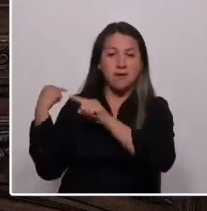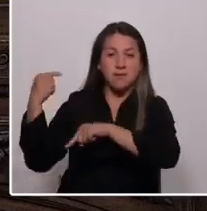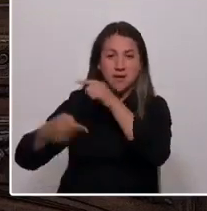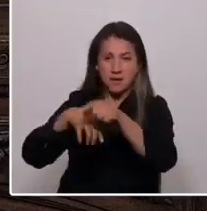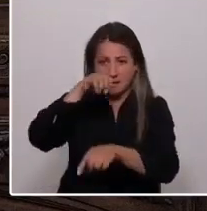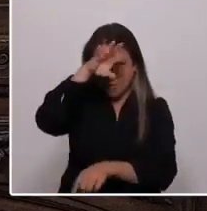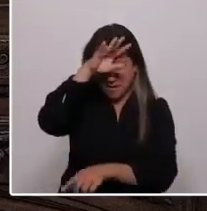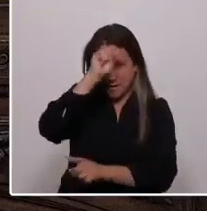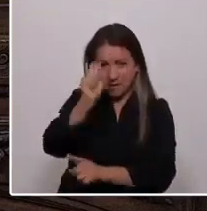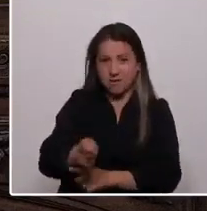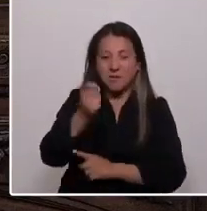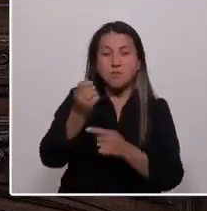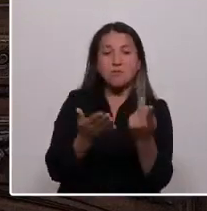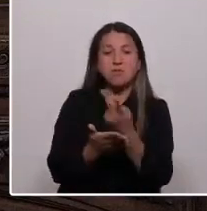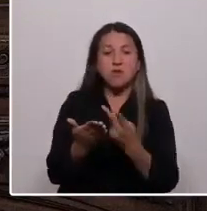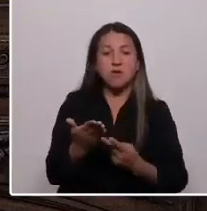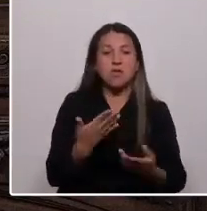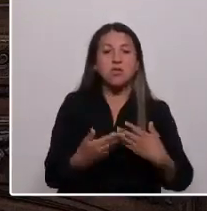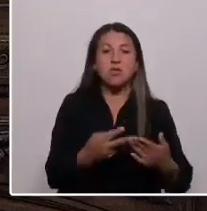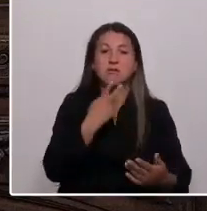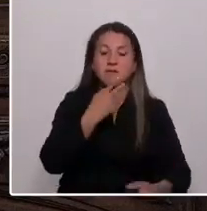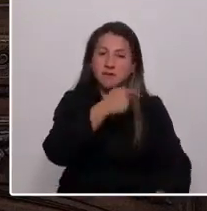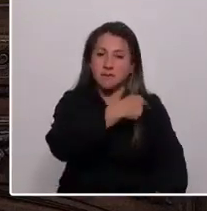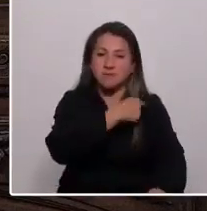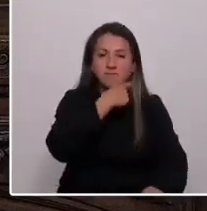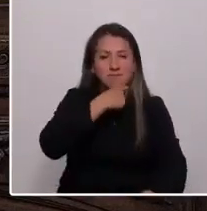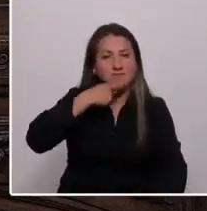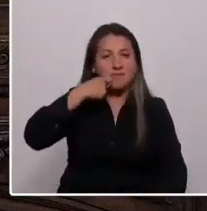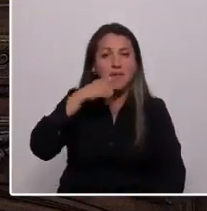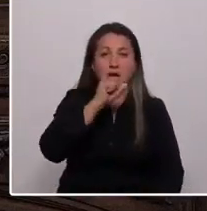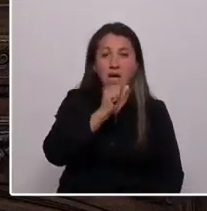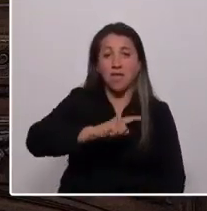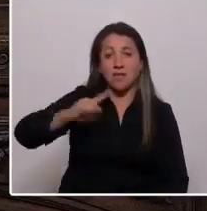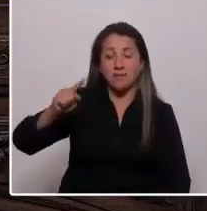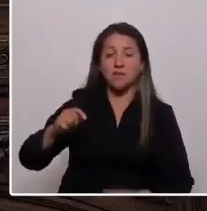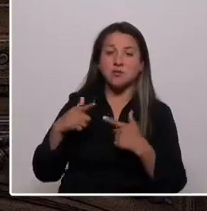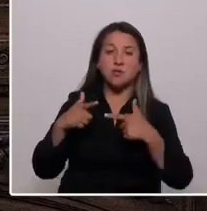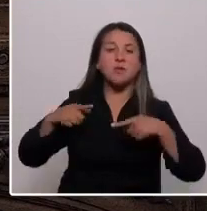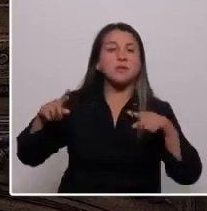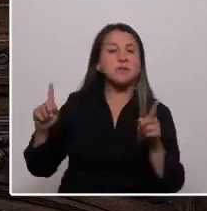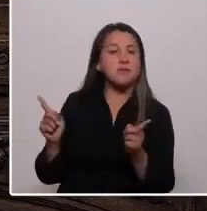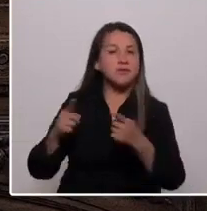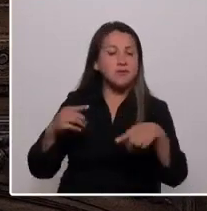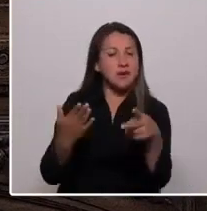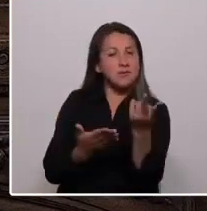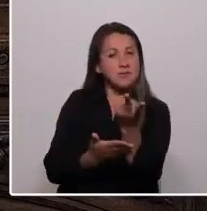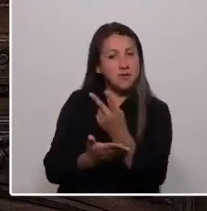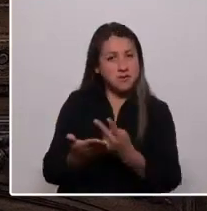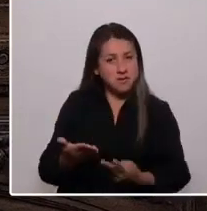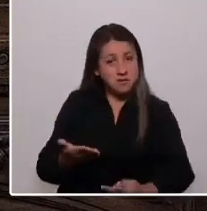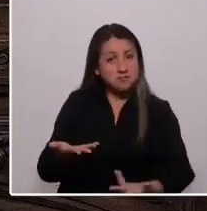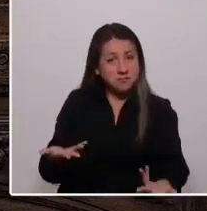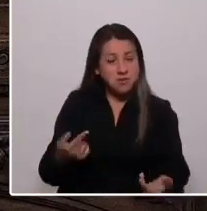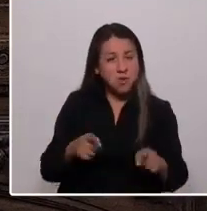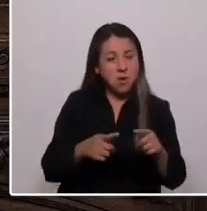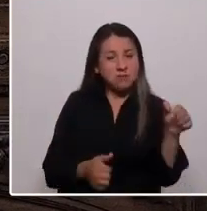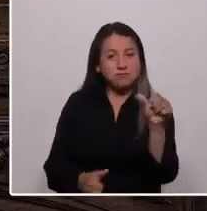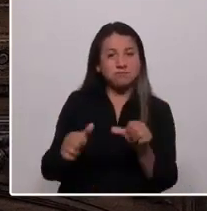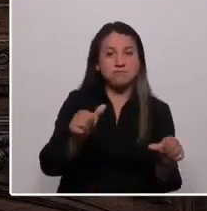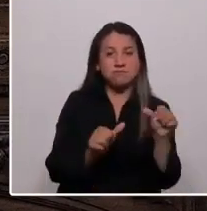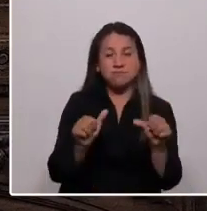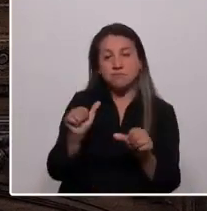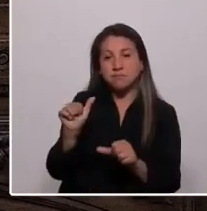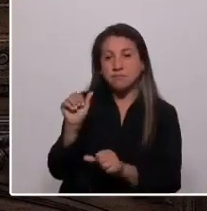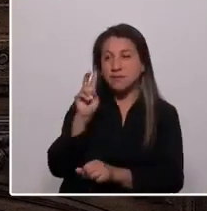poetas del desierto de atacama tuve la suerte de crecer con música y poesía tuve la oportunidad de ser científica de mirar lo invisible